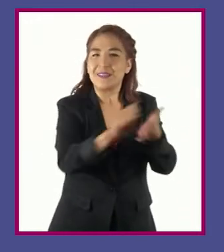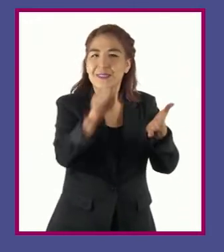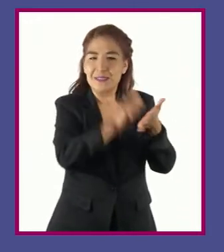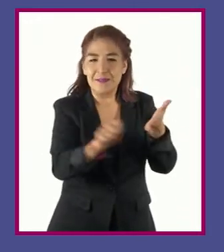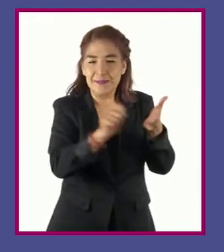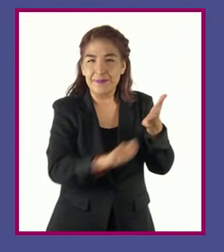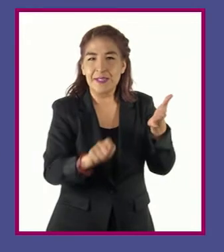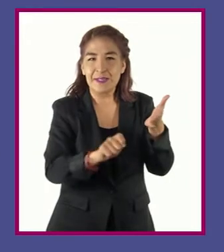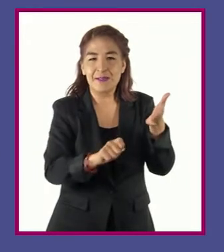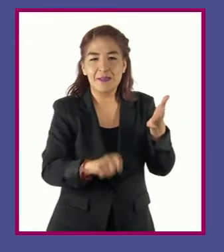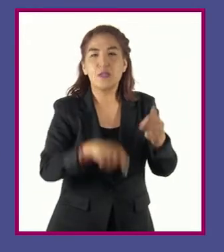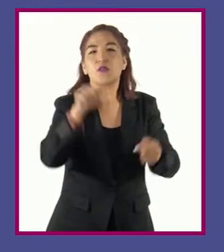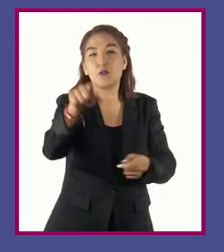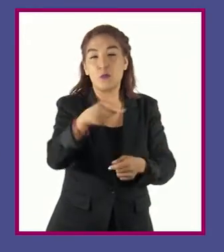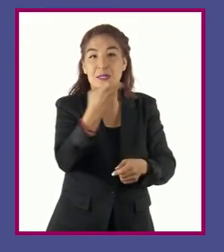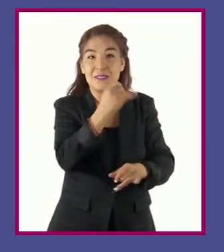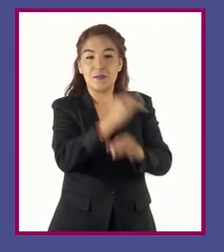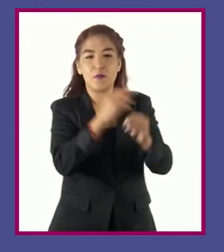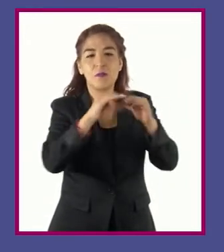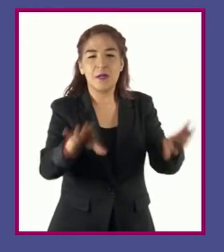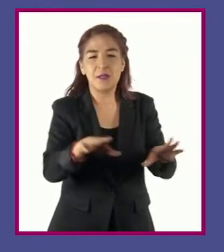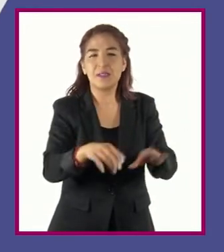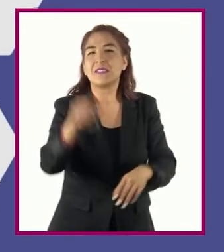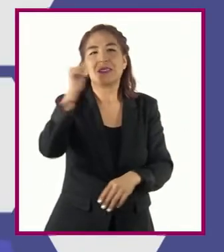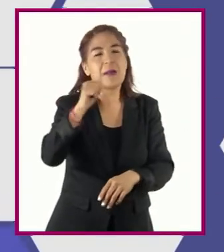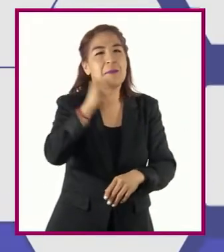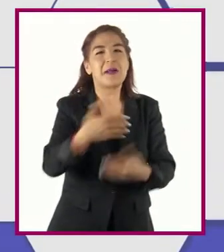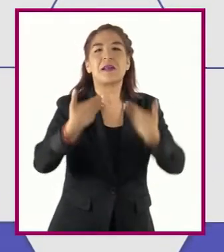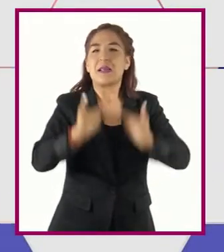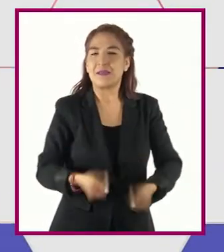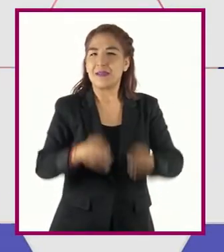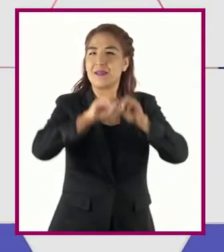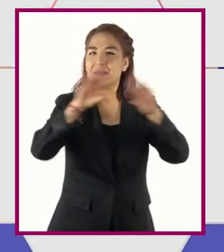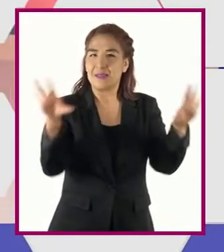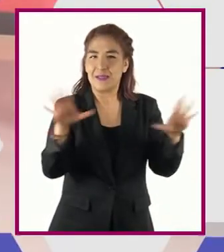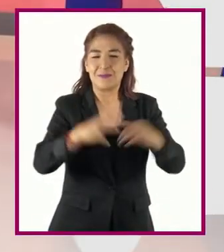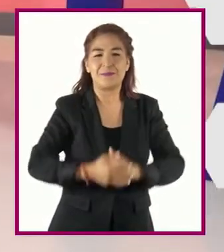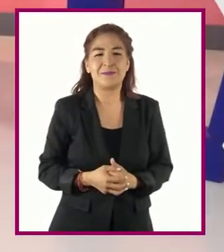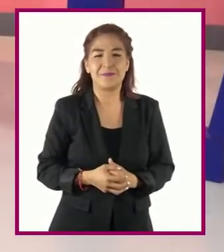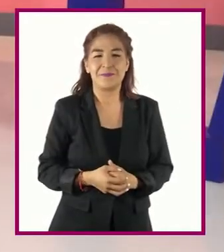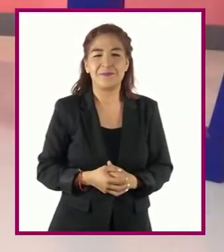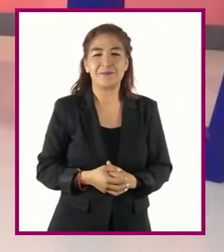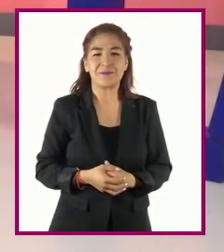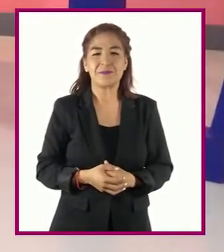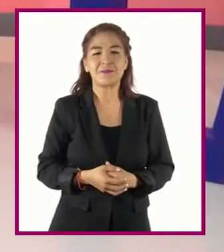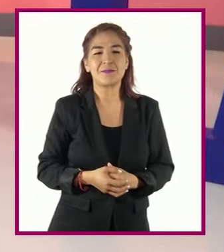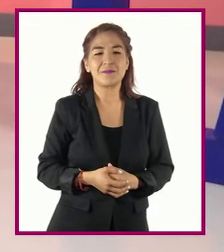te permita que tu texto sea siempre coherente y claro.